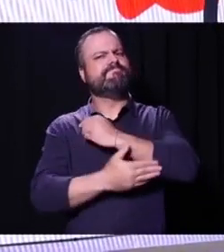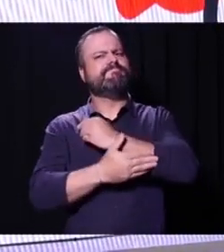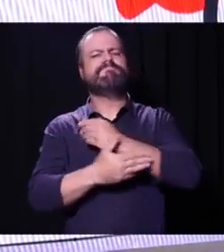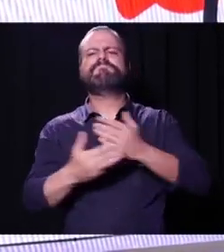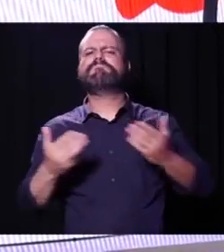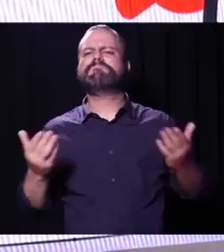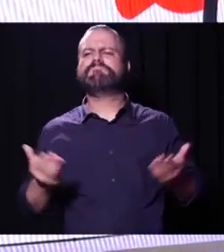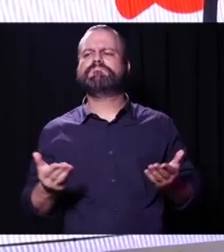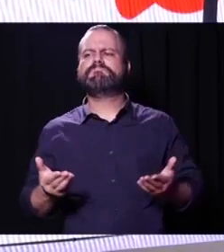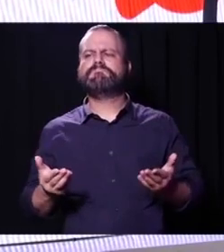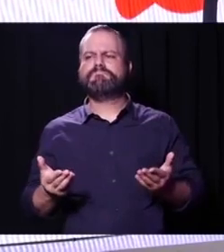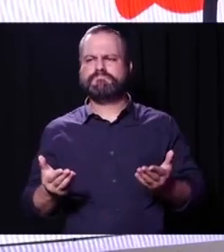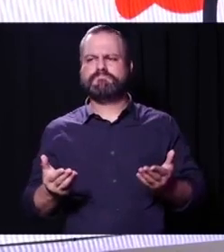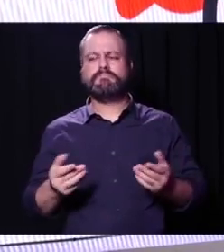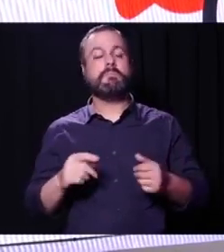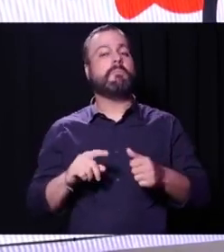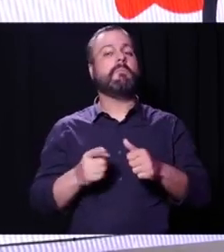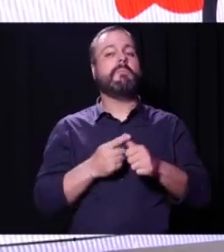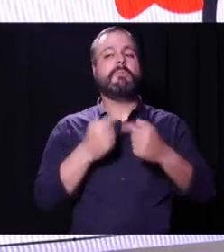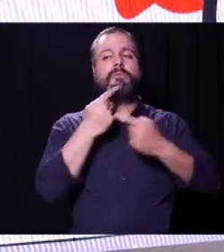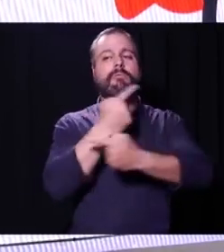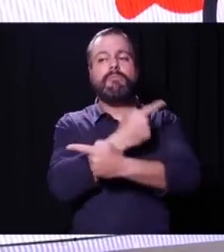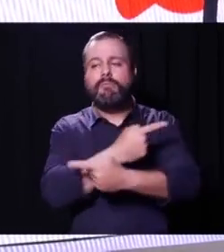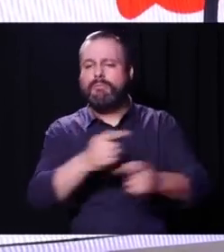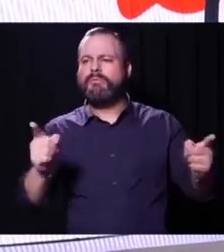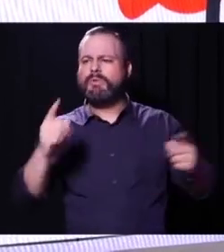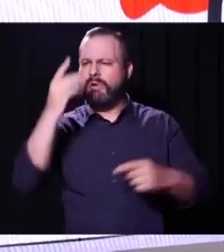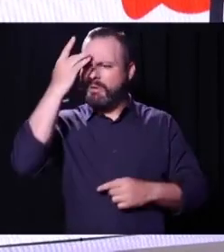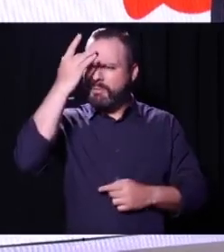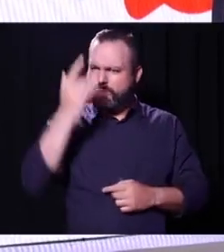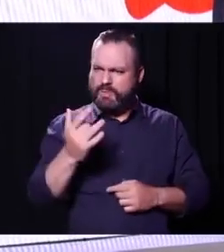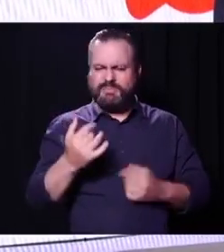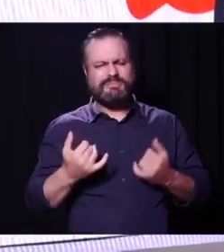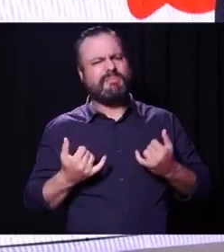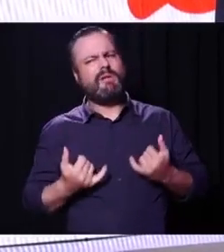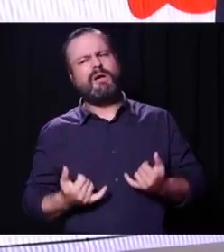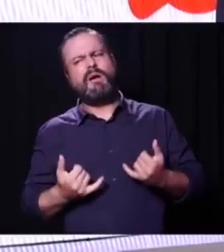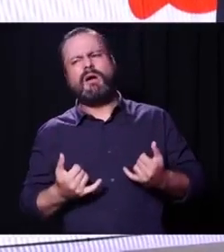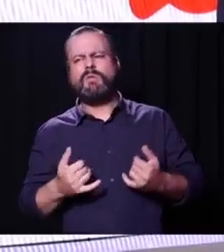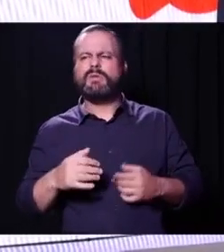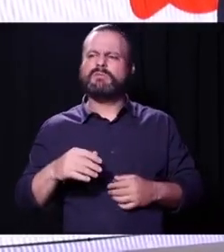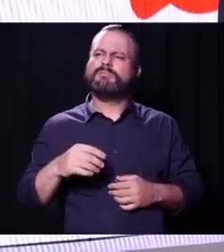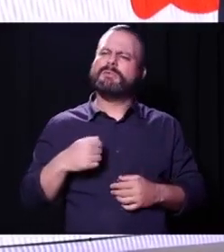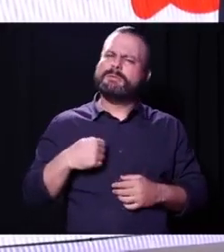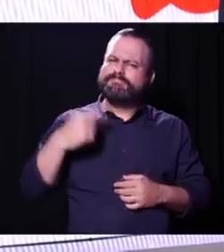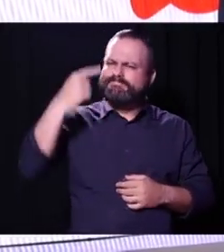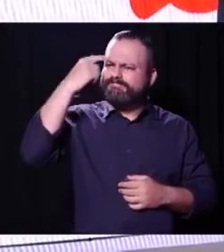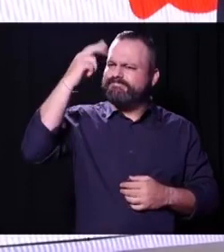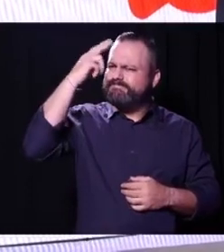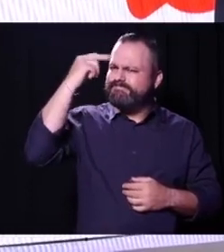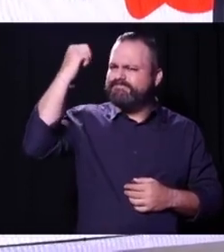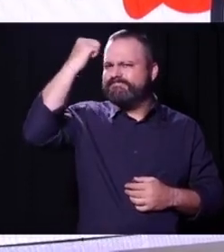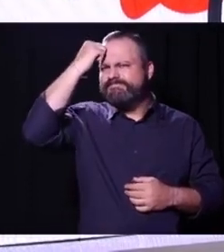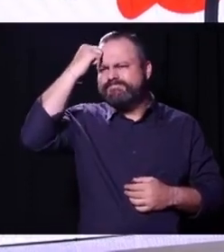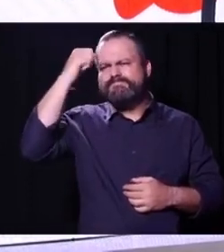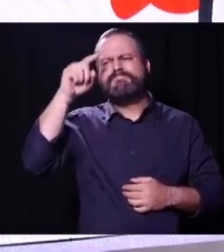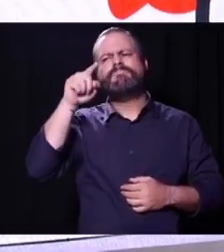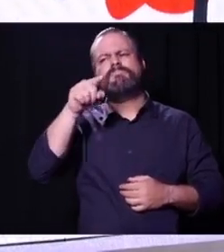Lo primero que quiero decirles es por qué Nito está aspirando a ser presidente de este